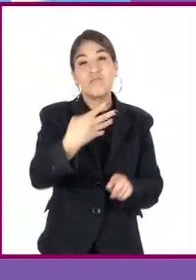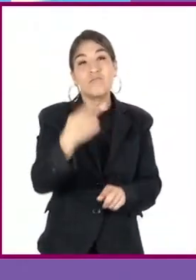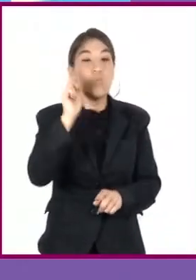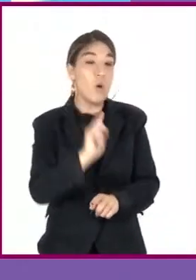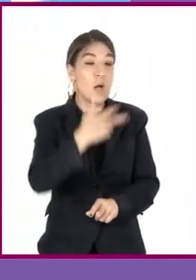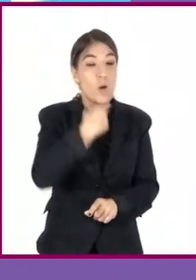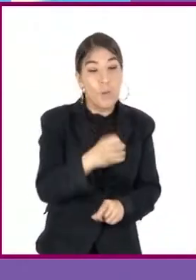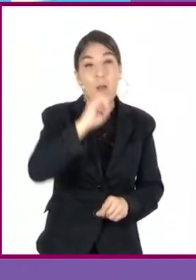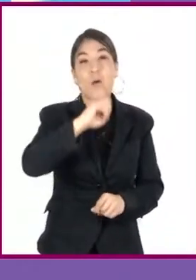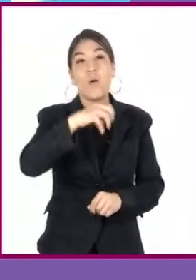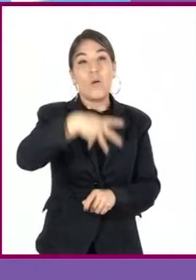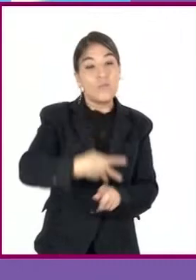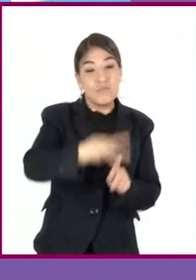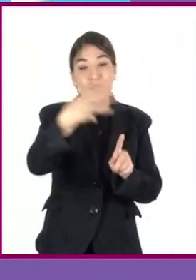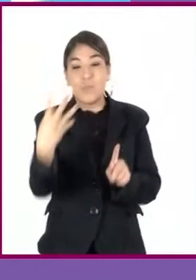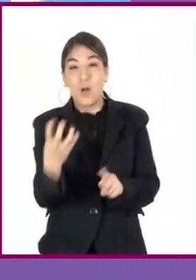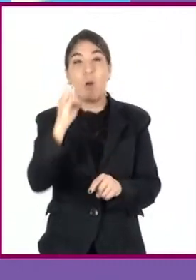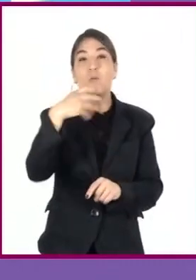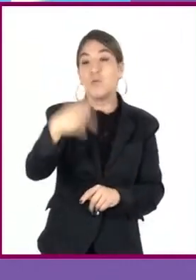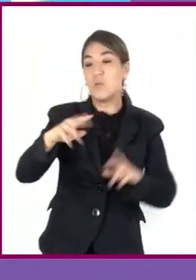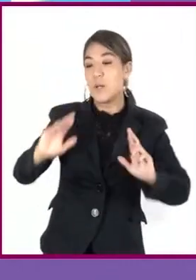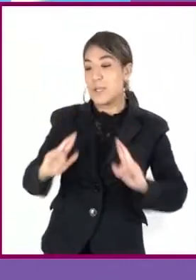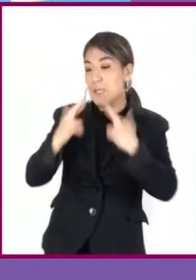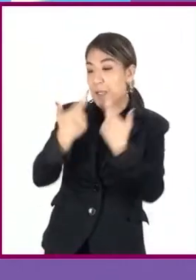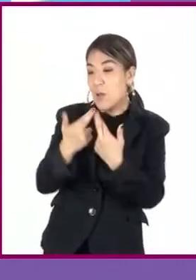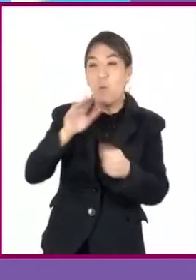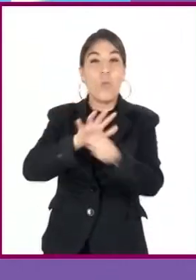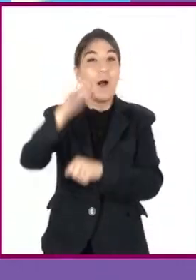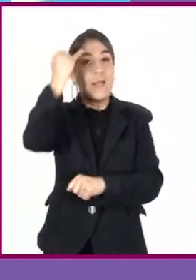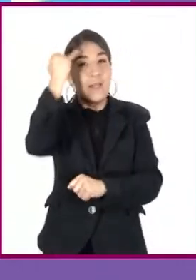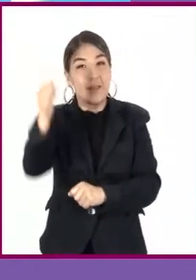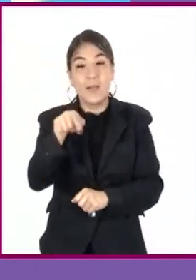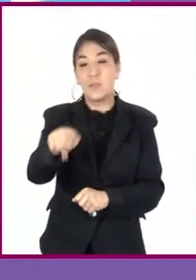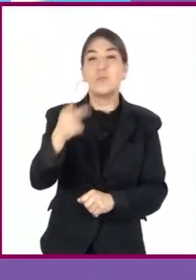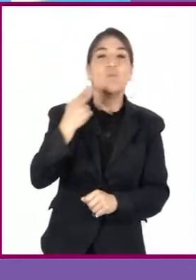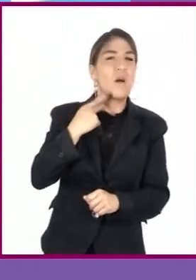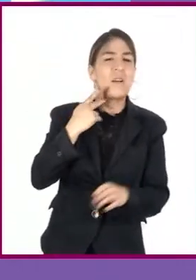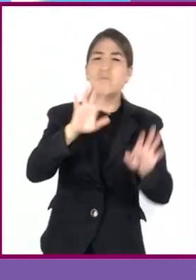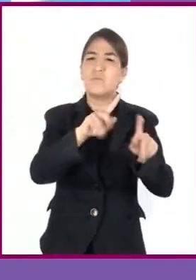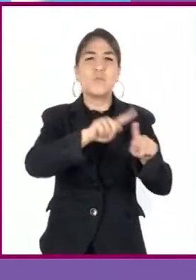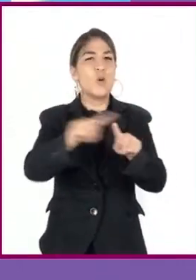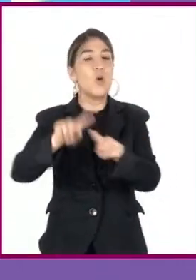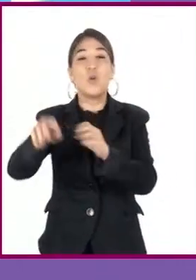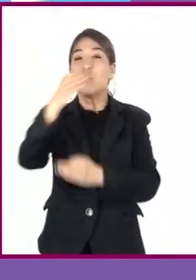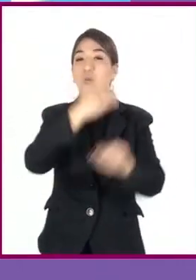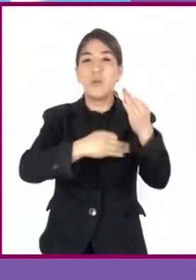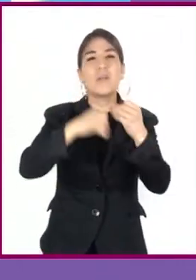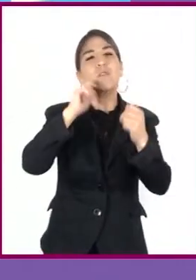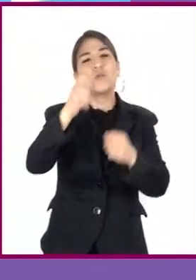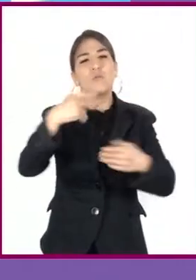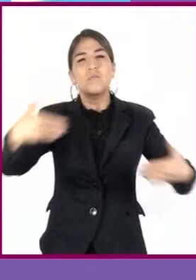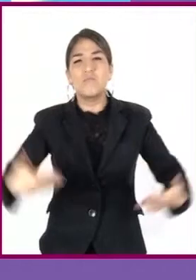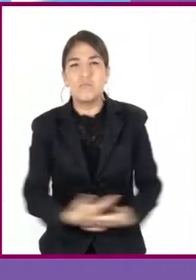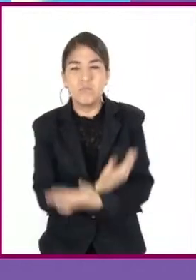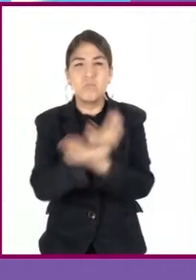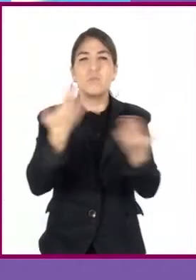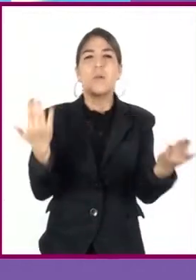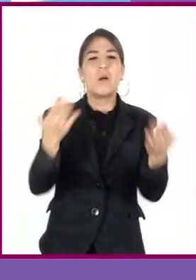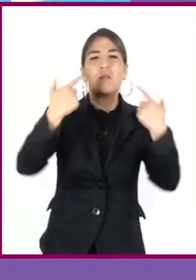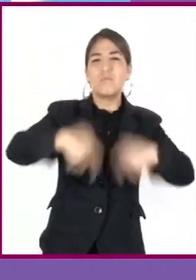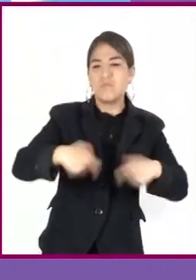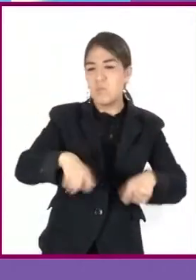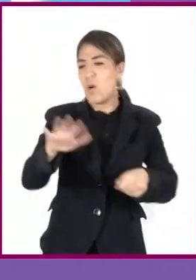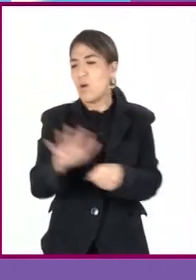idioma, religión, opinión política o de cualquier otra índole, origen nacional o social,